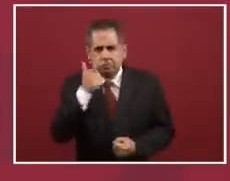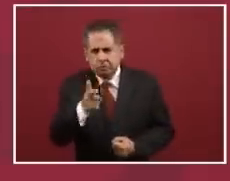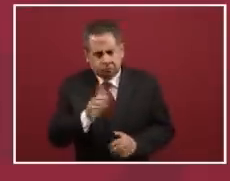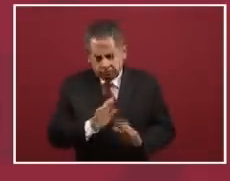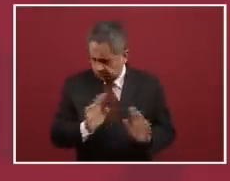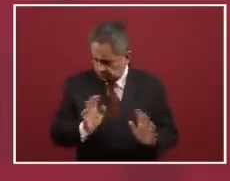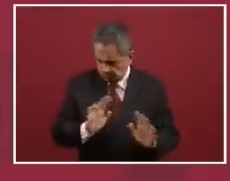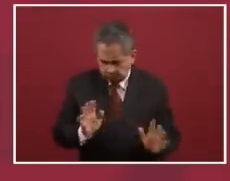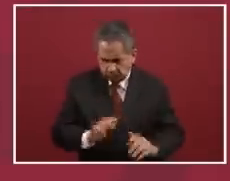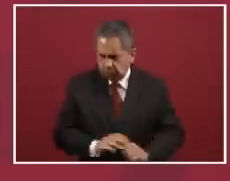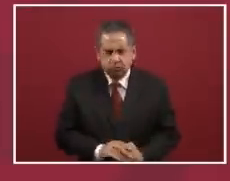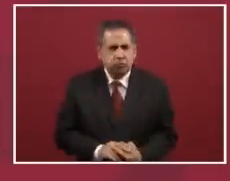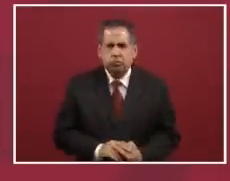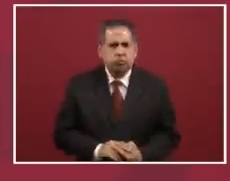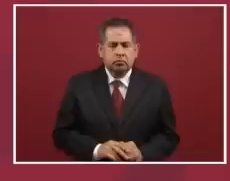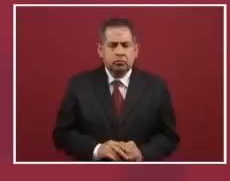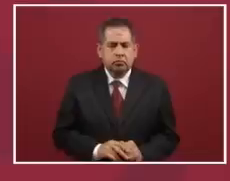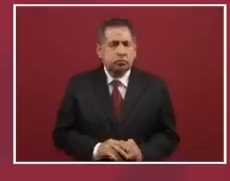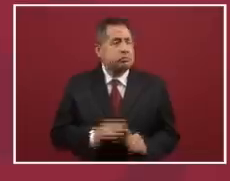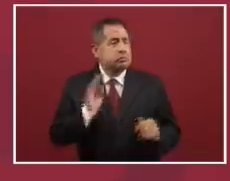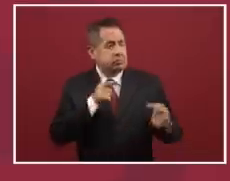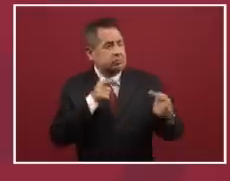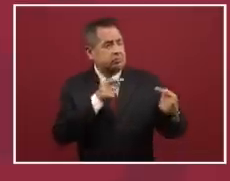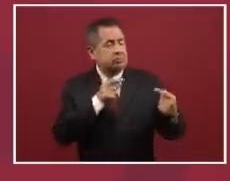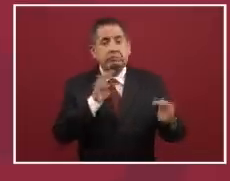aunque la podamos ganar,